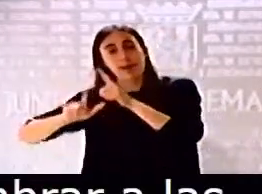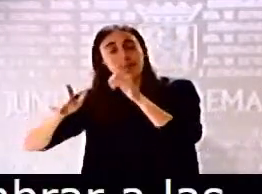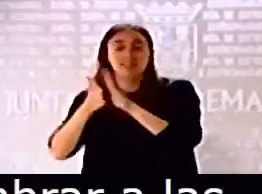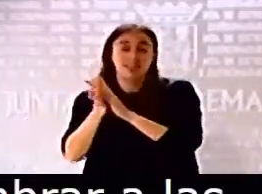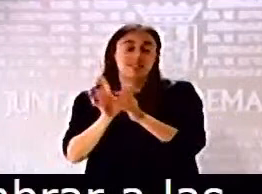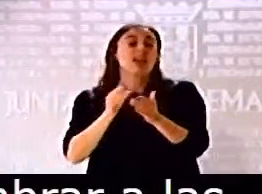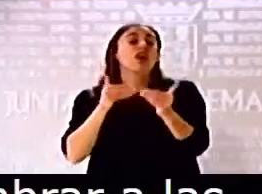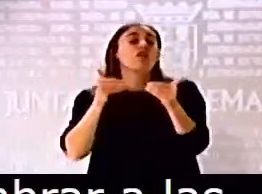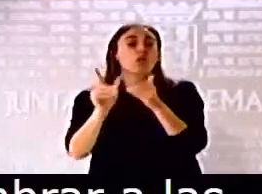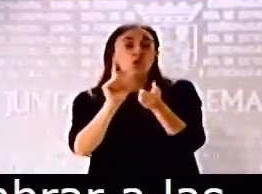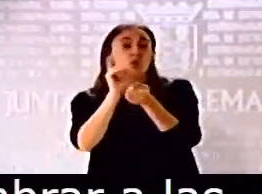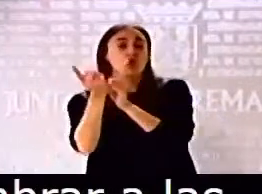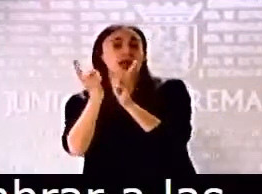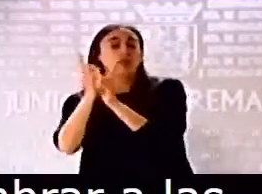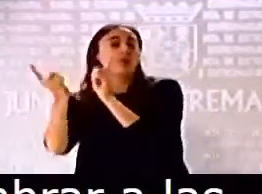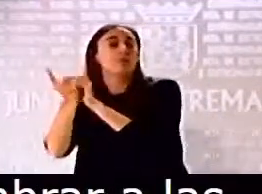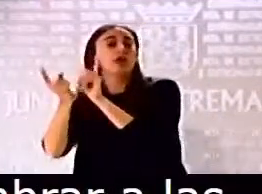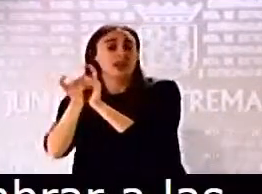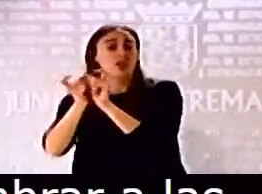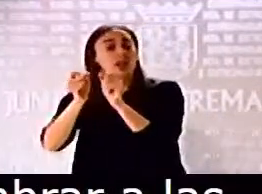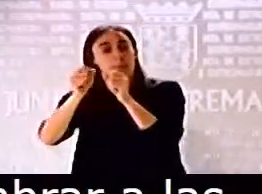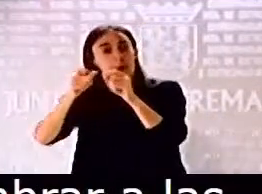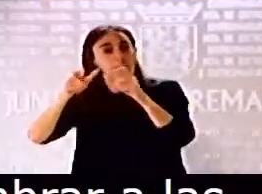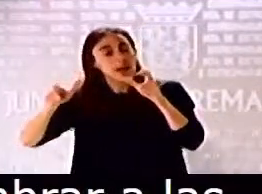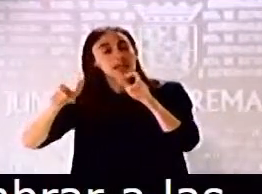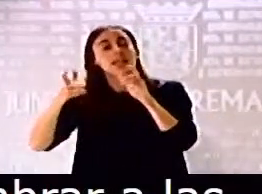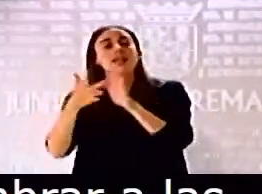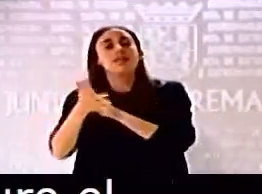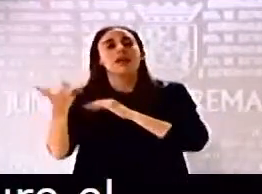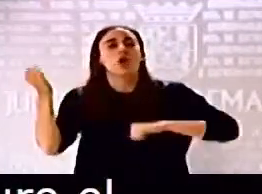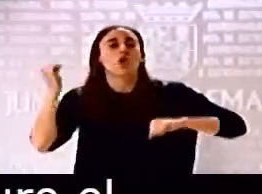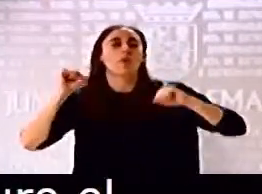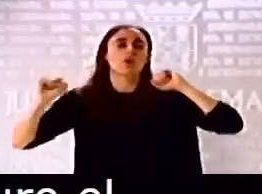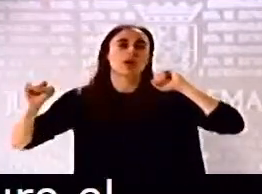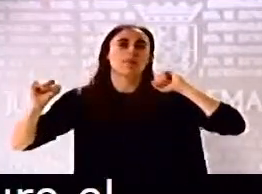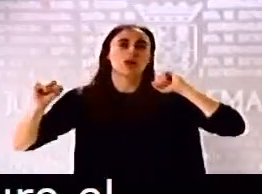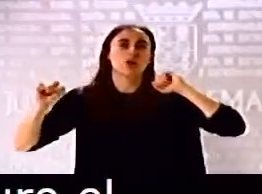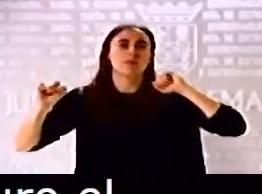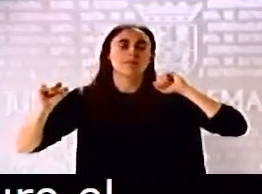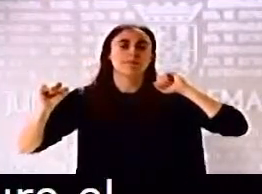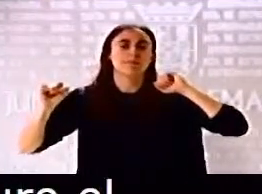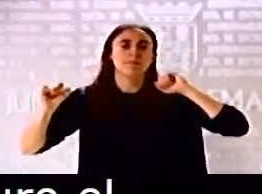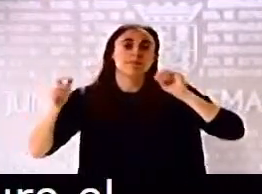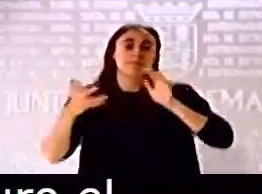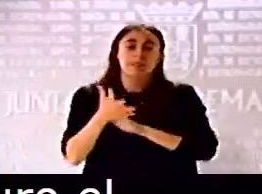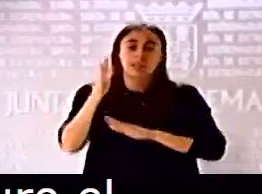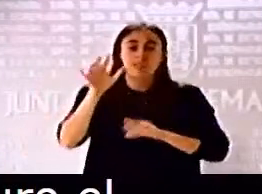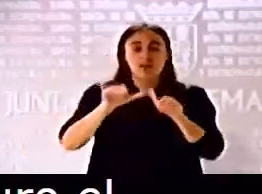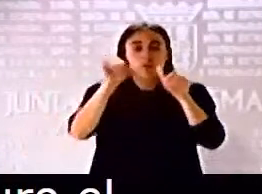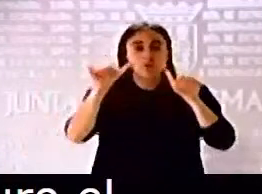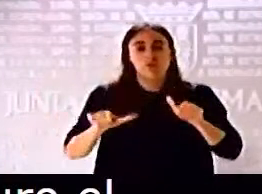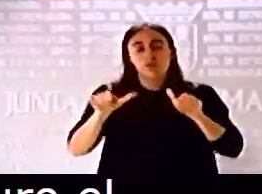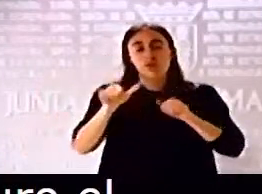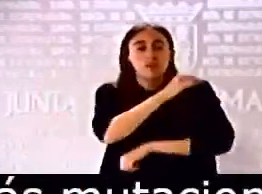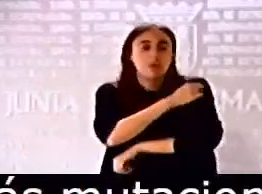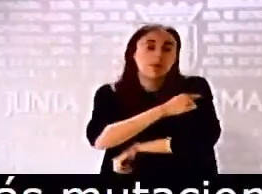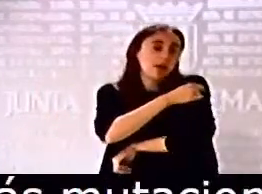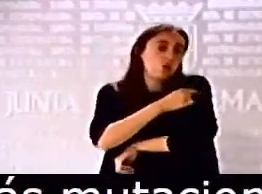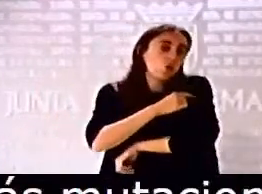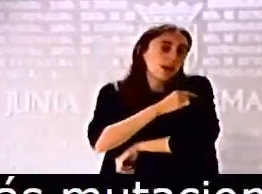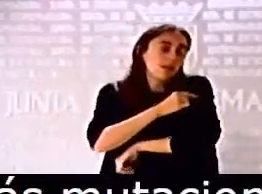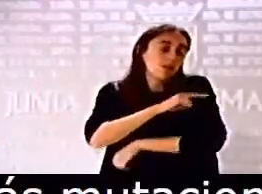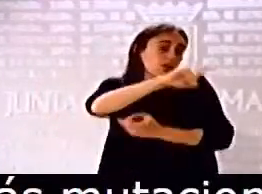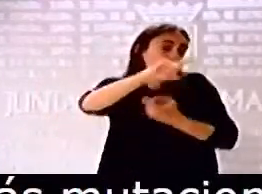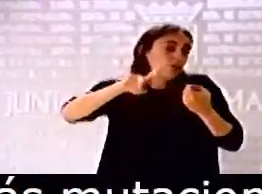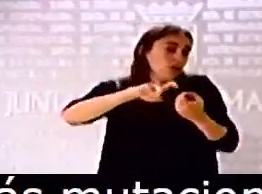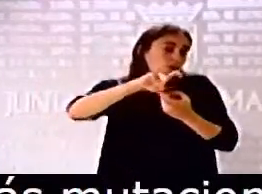mutaciones y que a lo mejor tengamos que tener un comportamiento en el calendario de vacunación, pues anual,